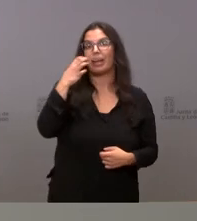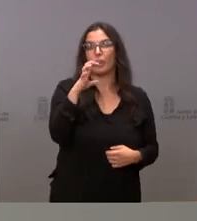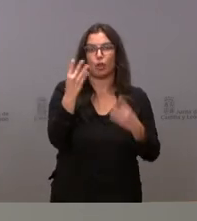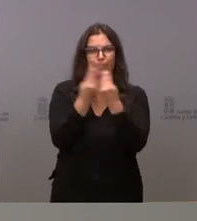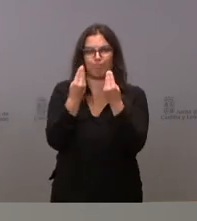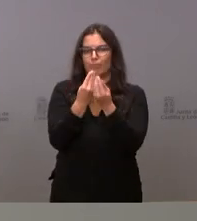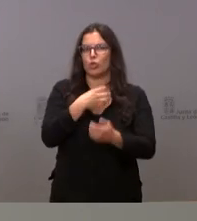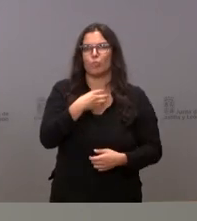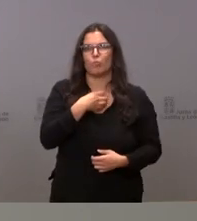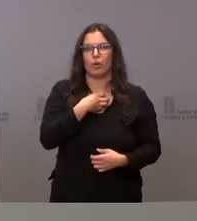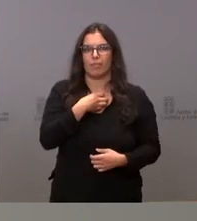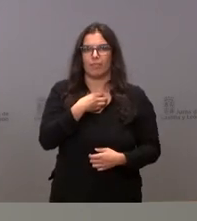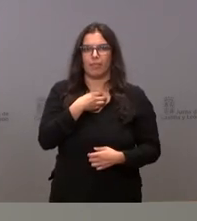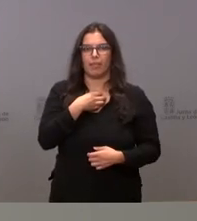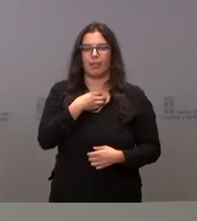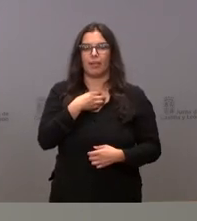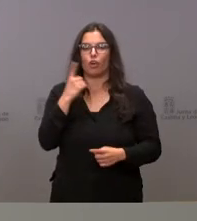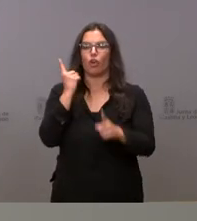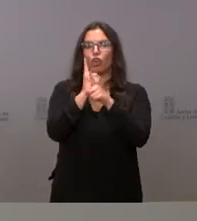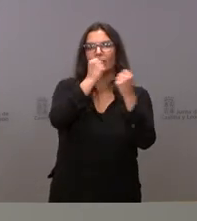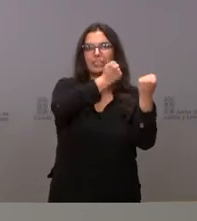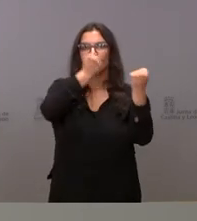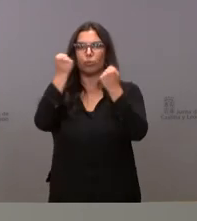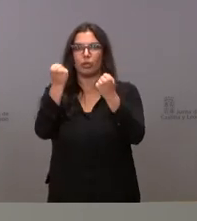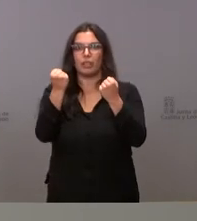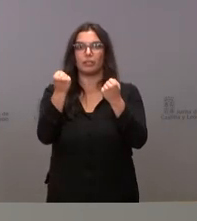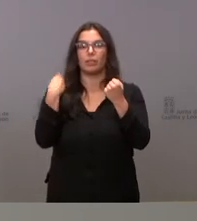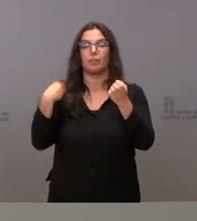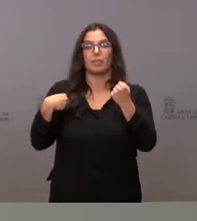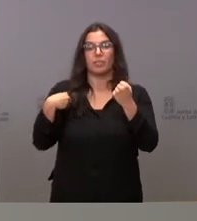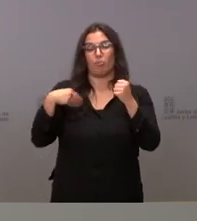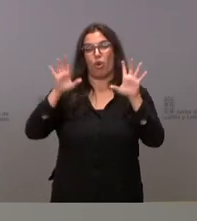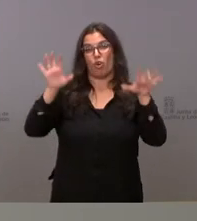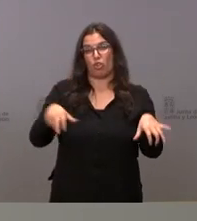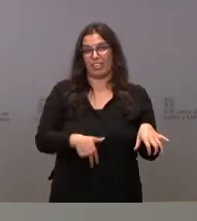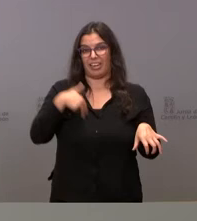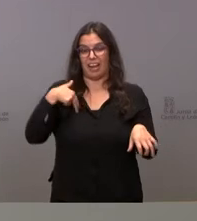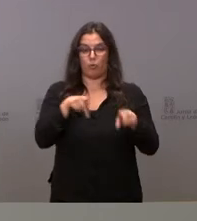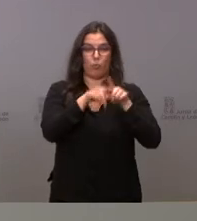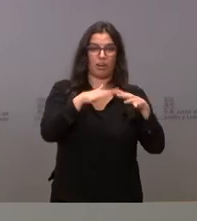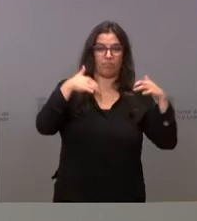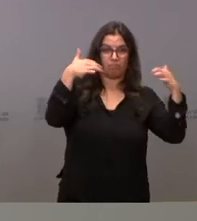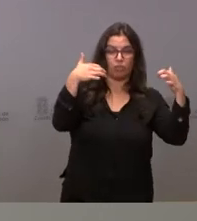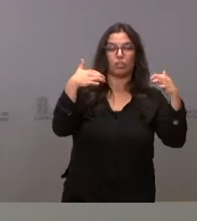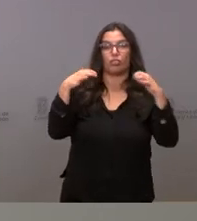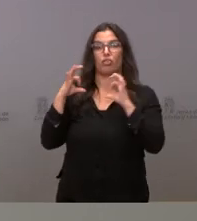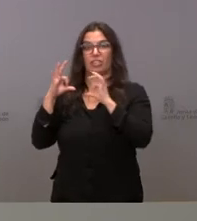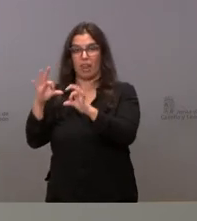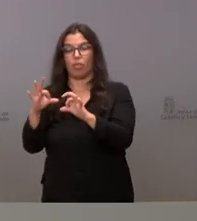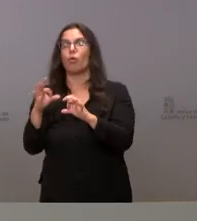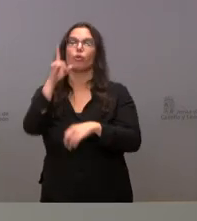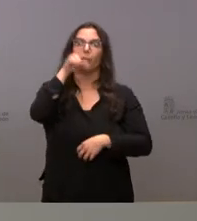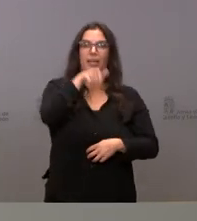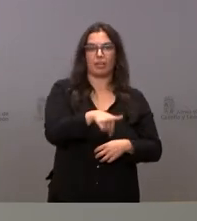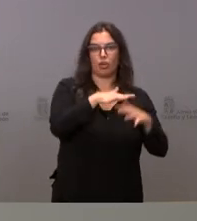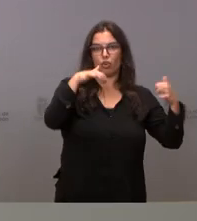ante instituciones del tipo como son las Cortes Generales en el ámbito del Estado, las Cortes de Castilla en el ámbito de esta comunidad autónoma. Lo